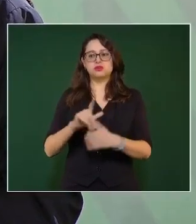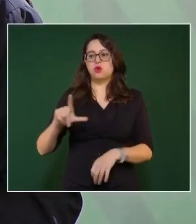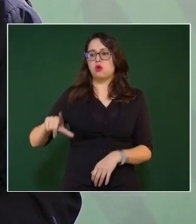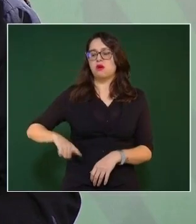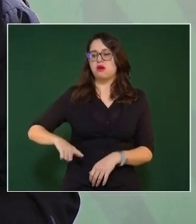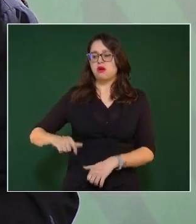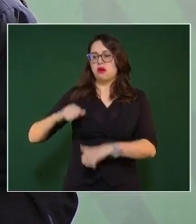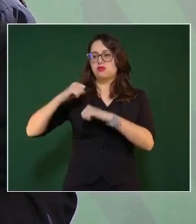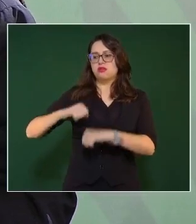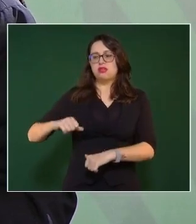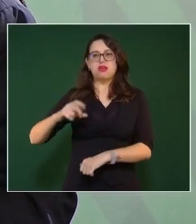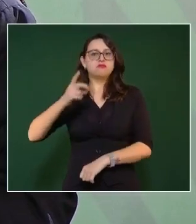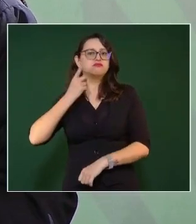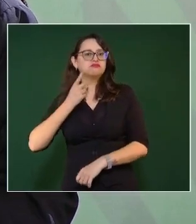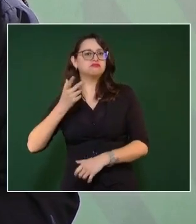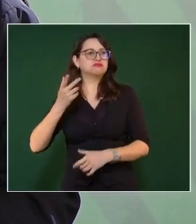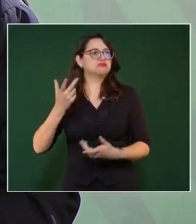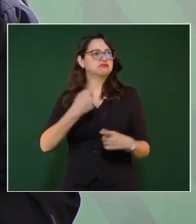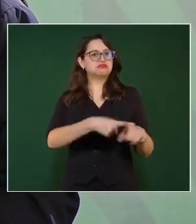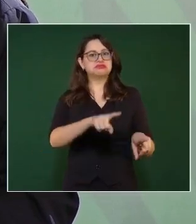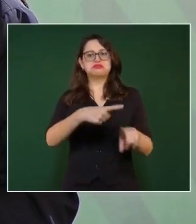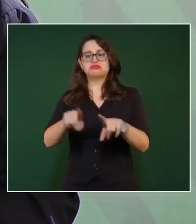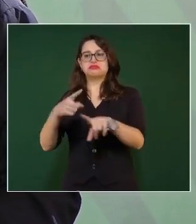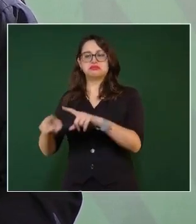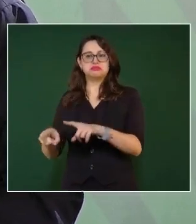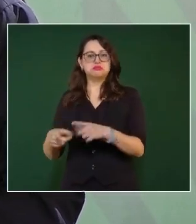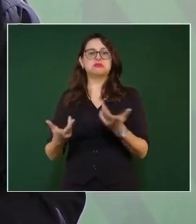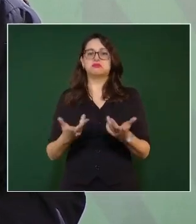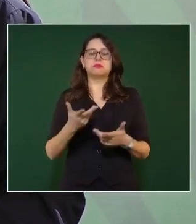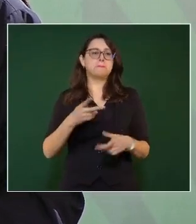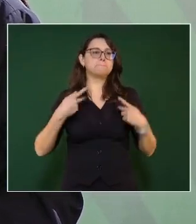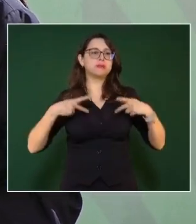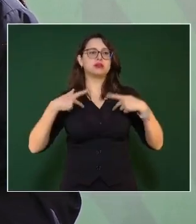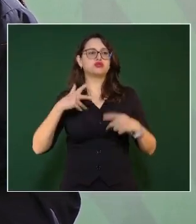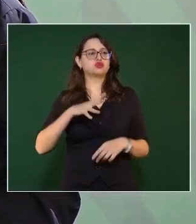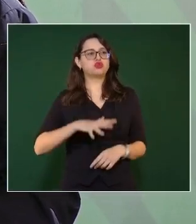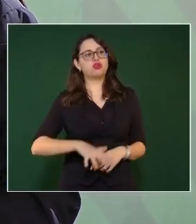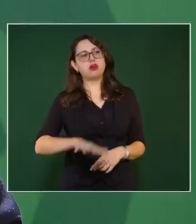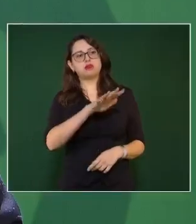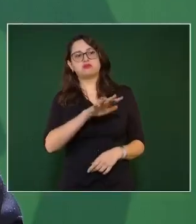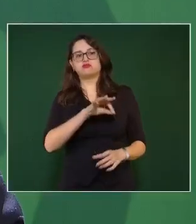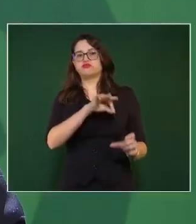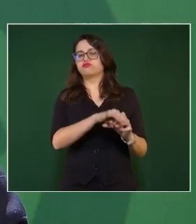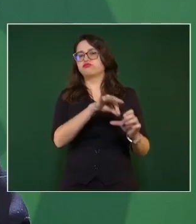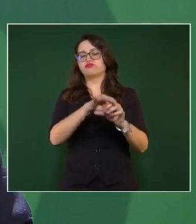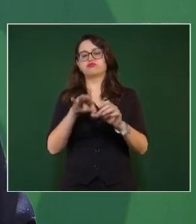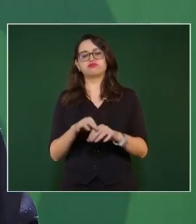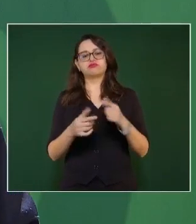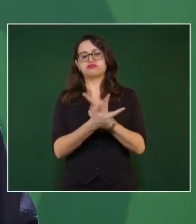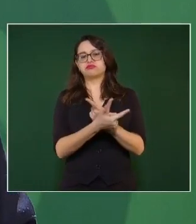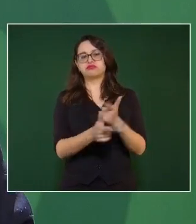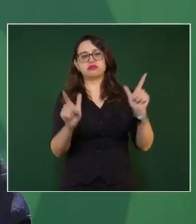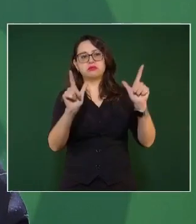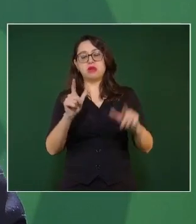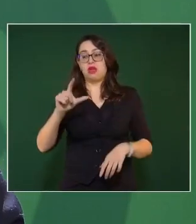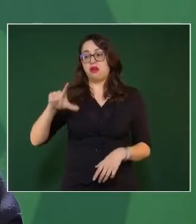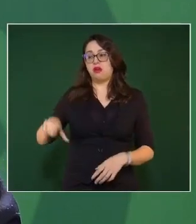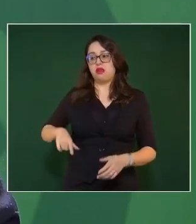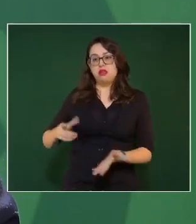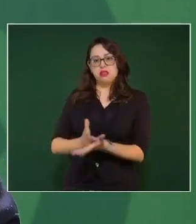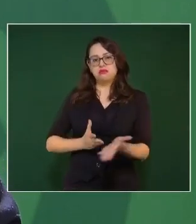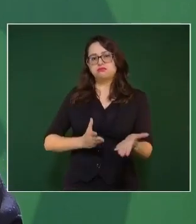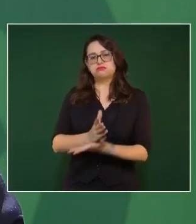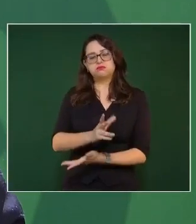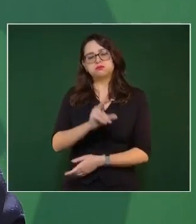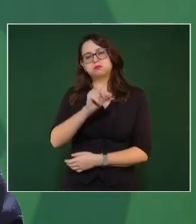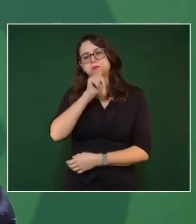sus autoridades, que no intervengan los gobiernos, que no se compren votos,